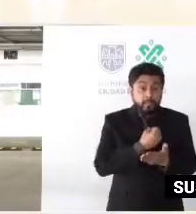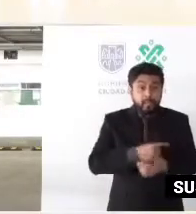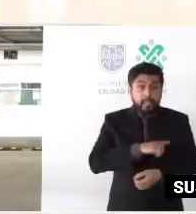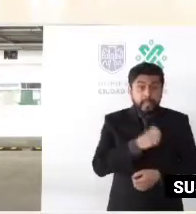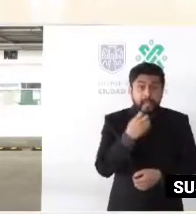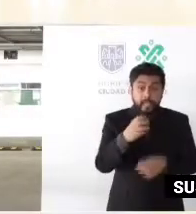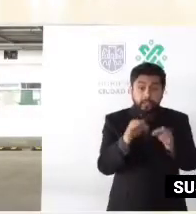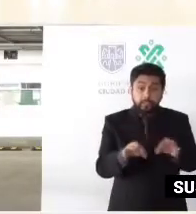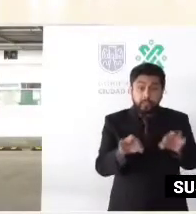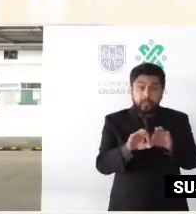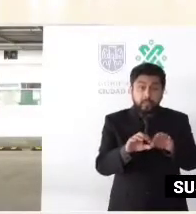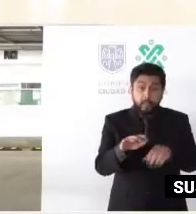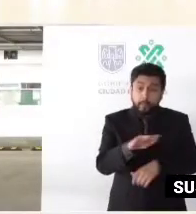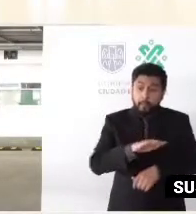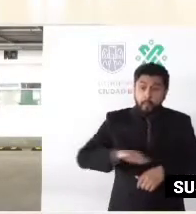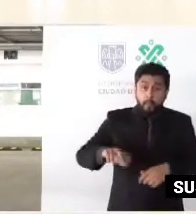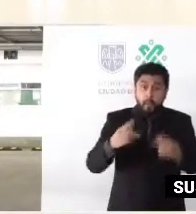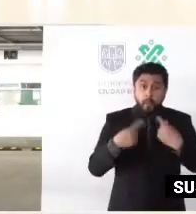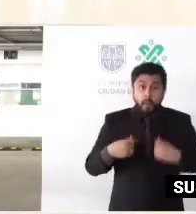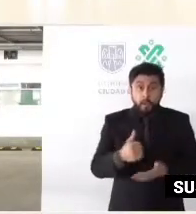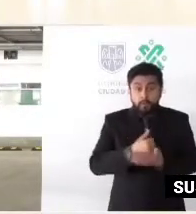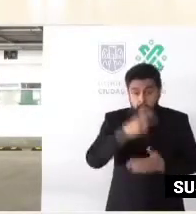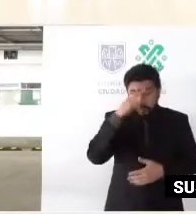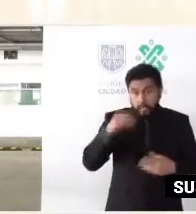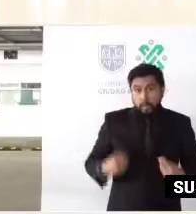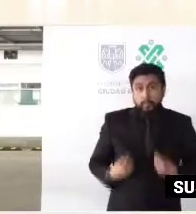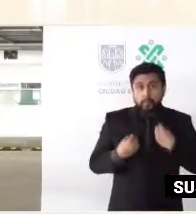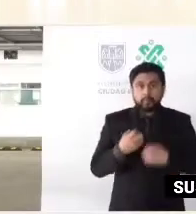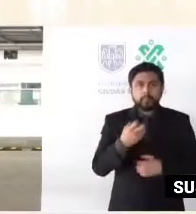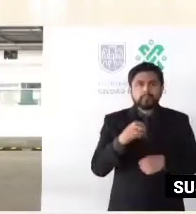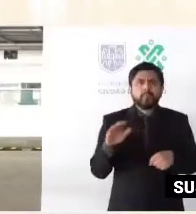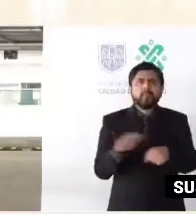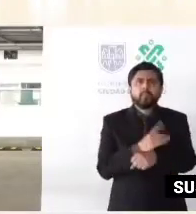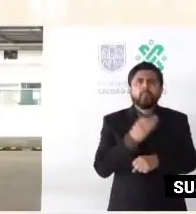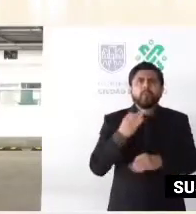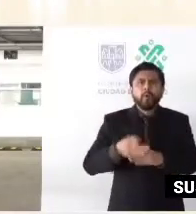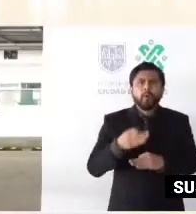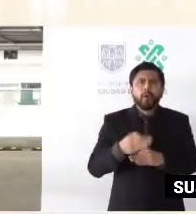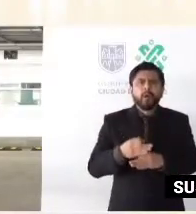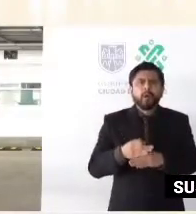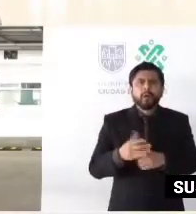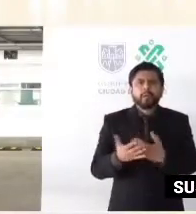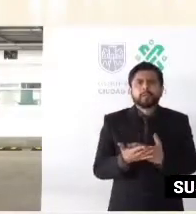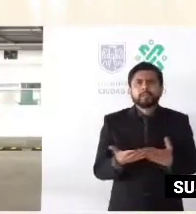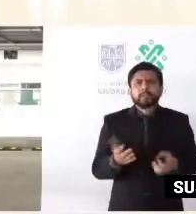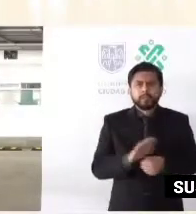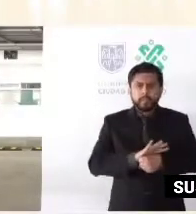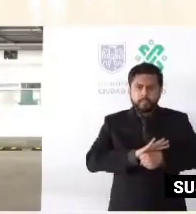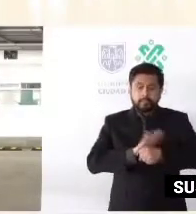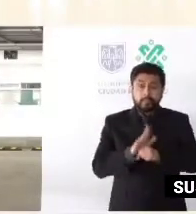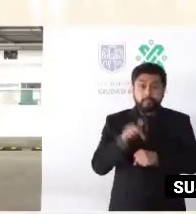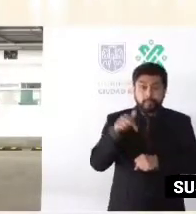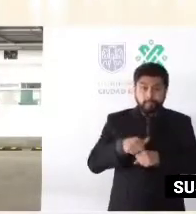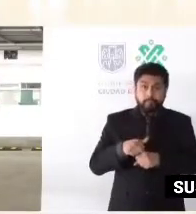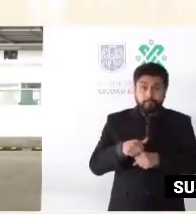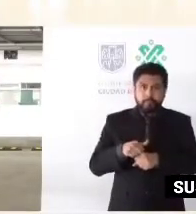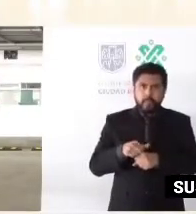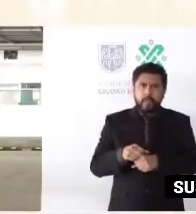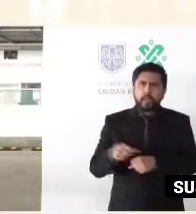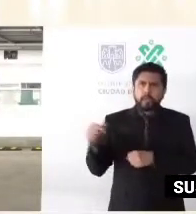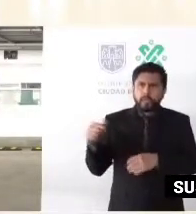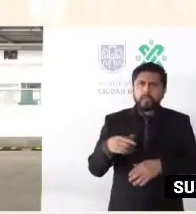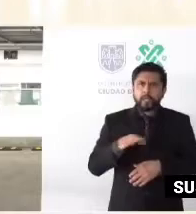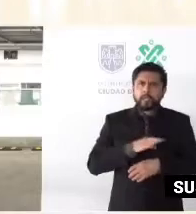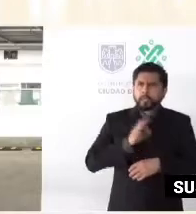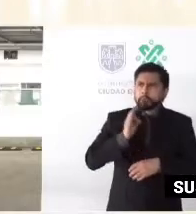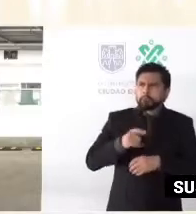en un primer momento un hospital que va a recibir, dada la pandemia, va a recibir pacientes COVID, pero también va a tener